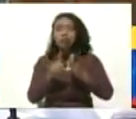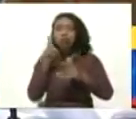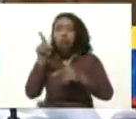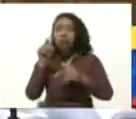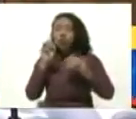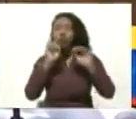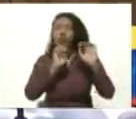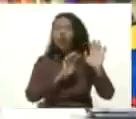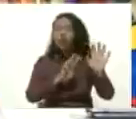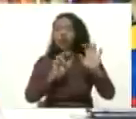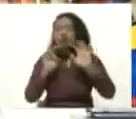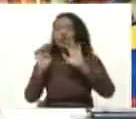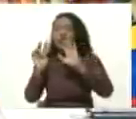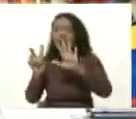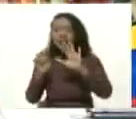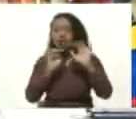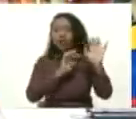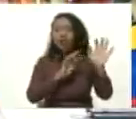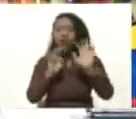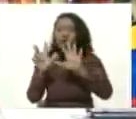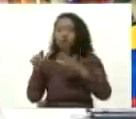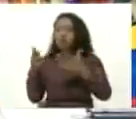97, 98.